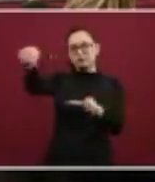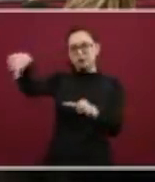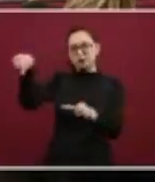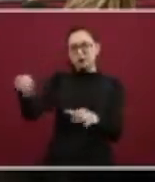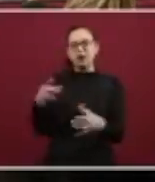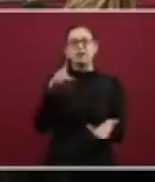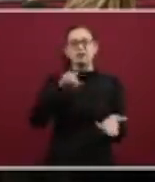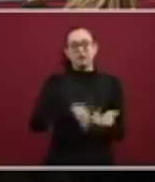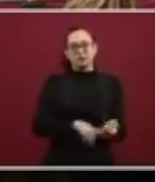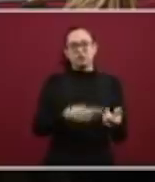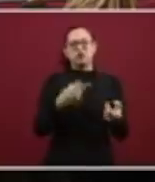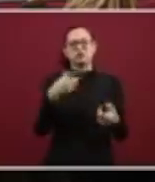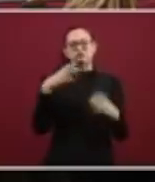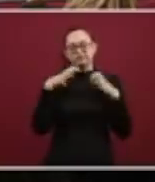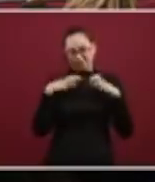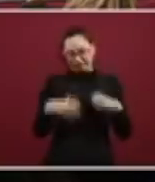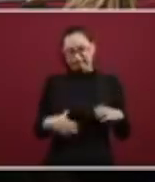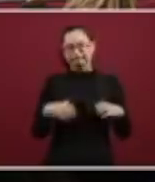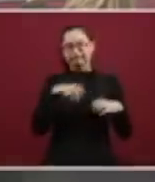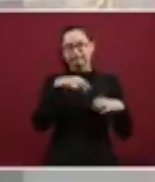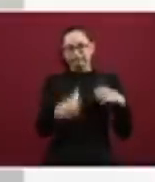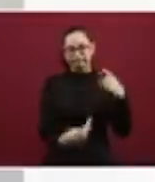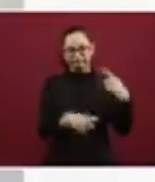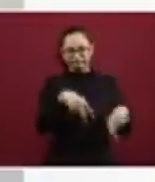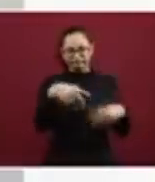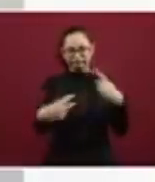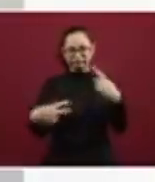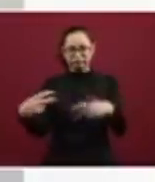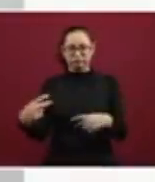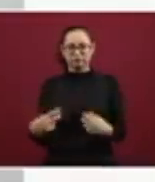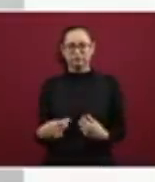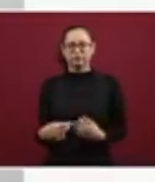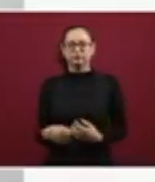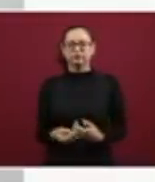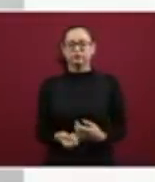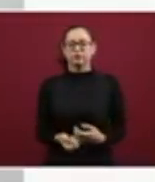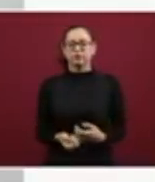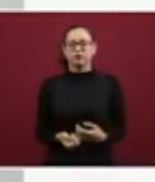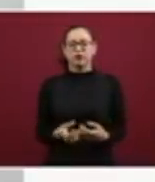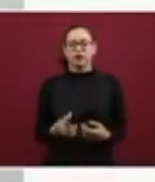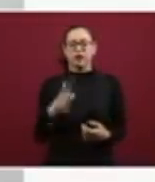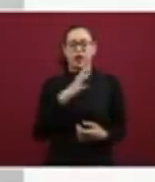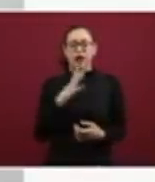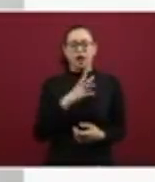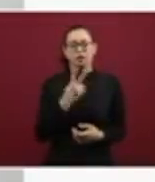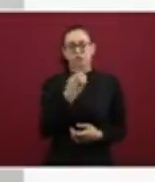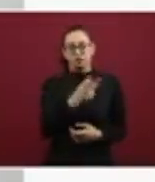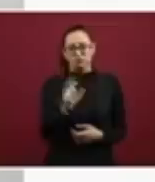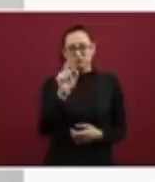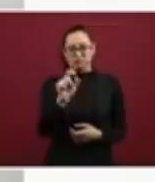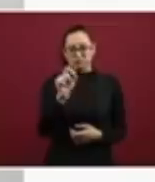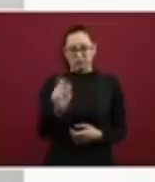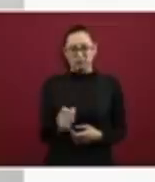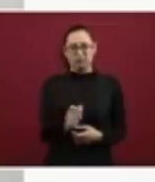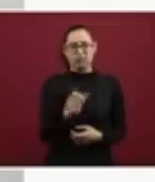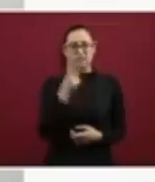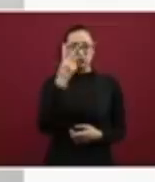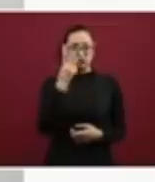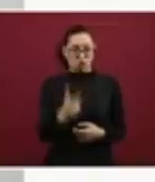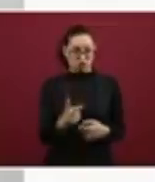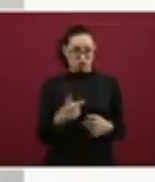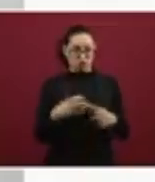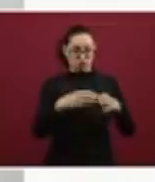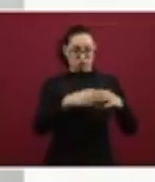clandestinas, donde de estos 81 sitios se han registrado 222 fosas con un total